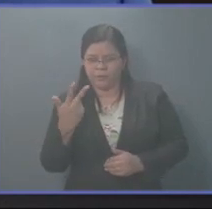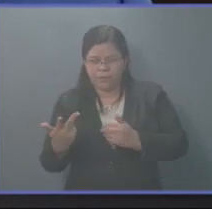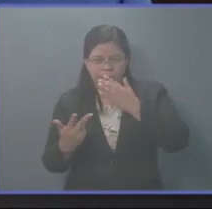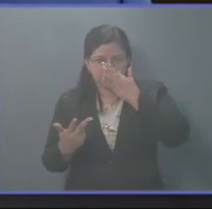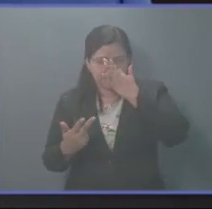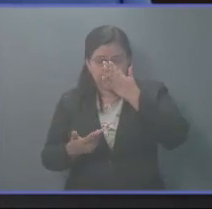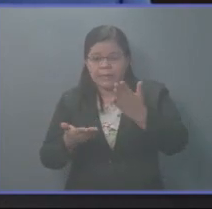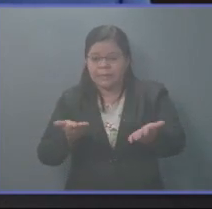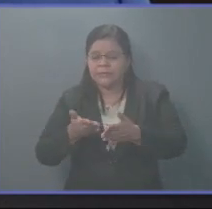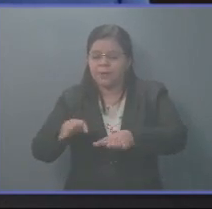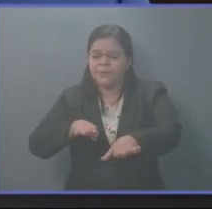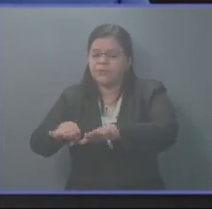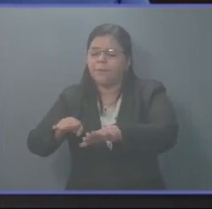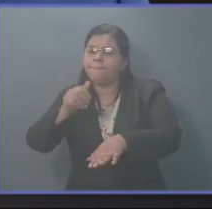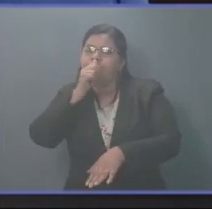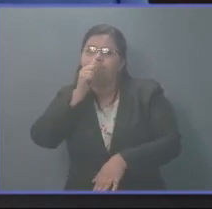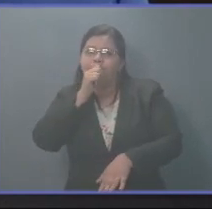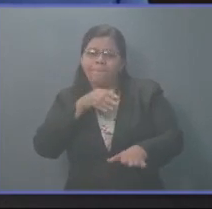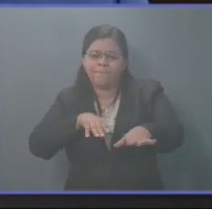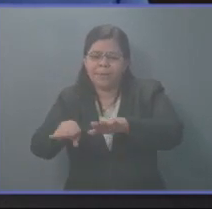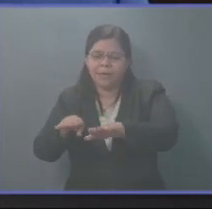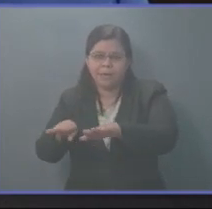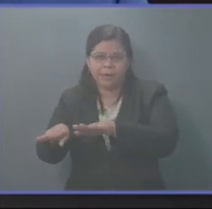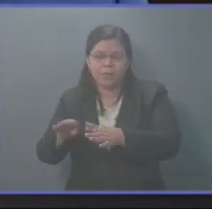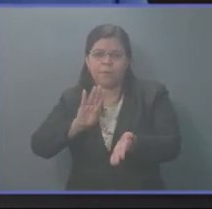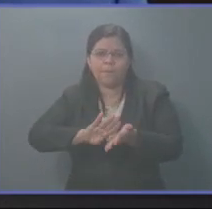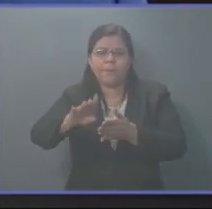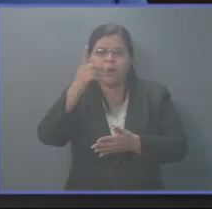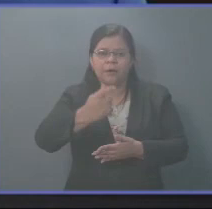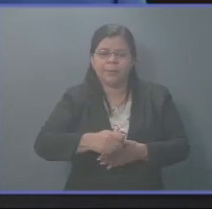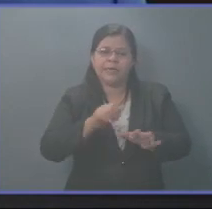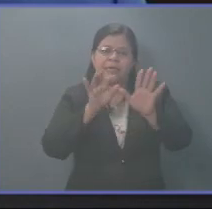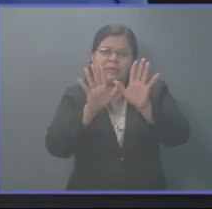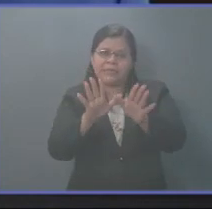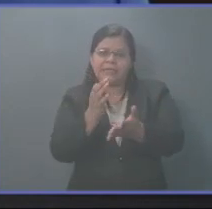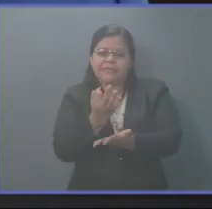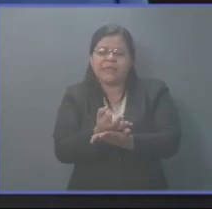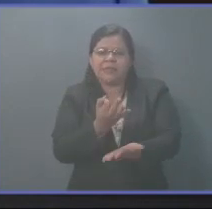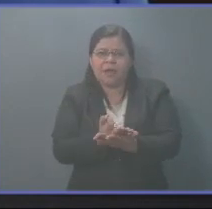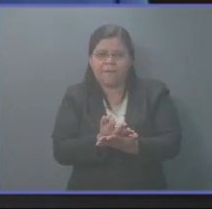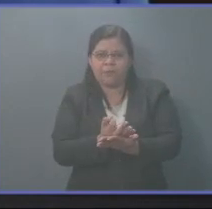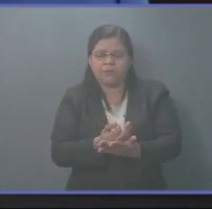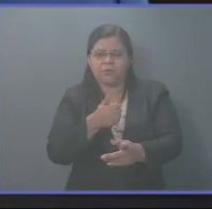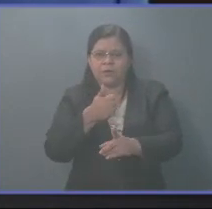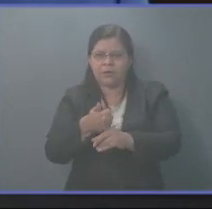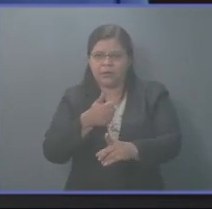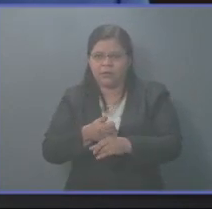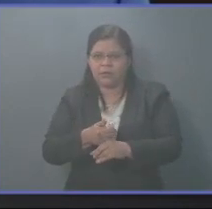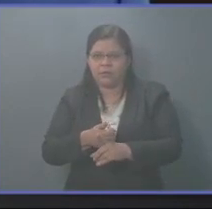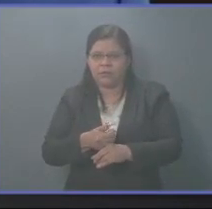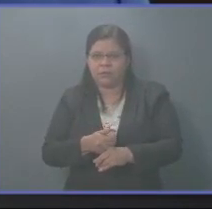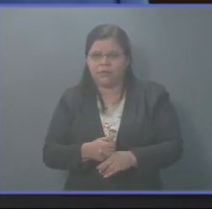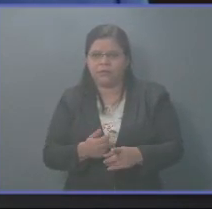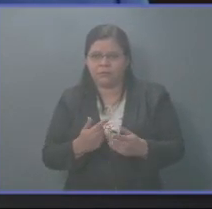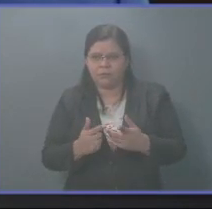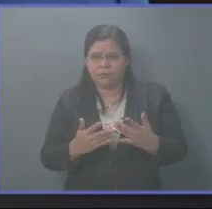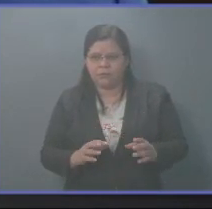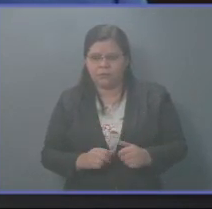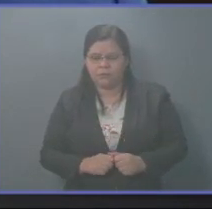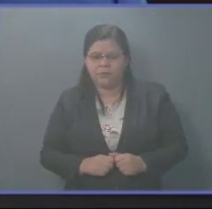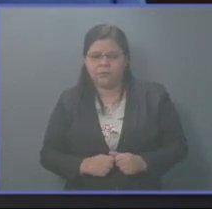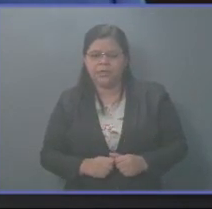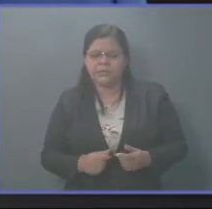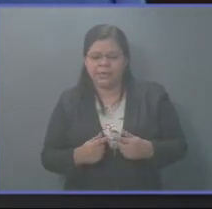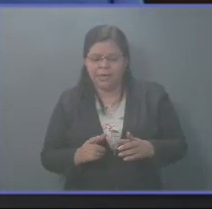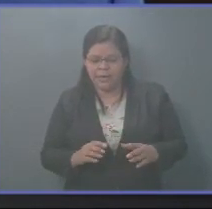servicios de parqueo privado en la jurisdicción del municipio pagarán un impuesto mensual de 10 centavos de dólar por cada metro cuadrado utilizado para